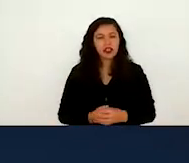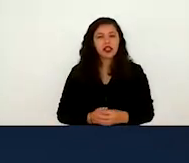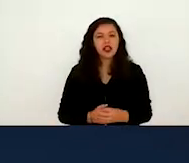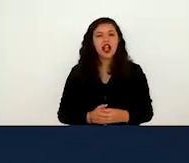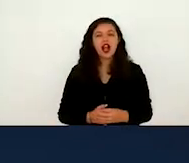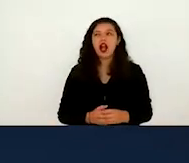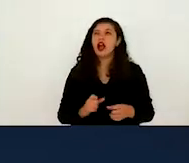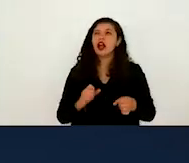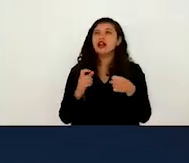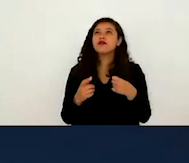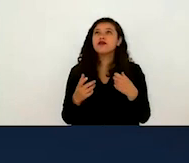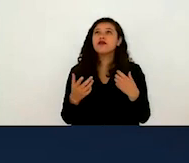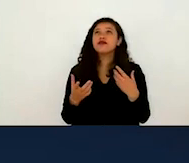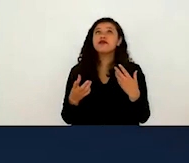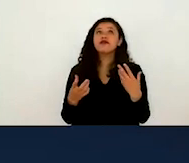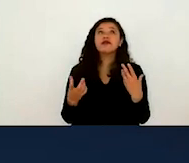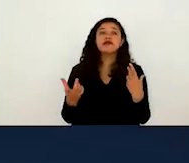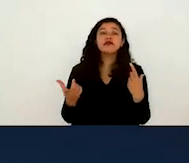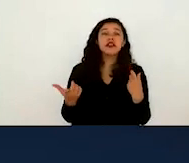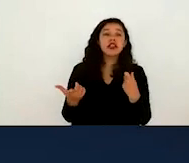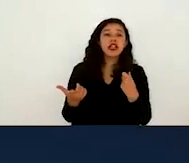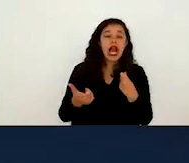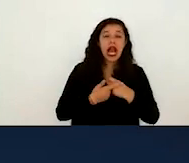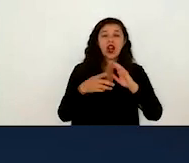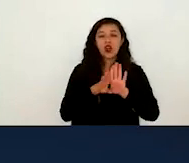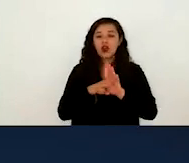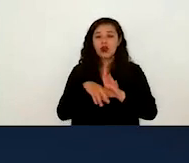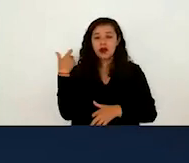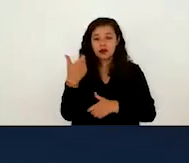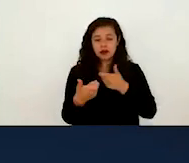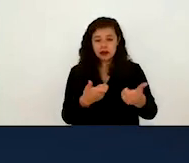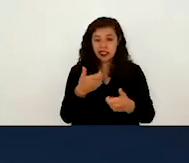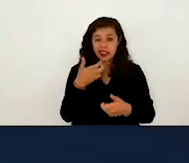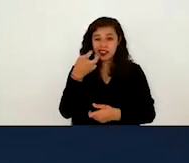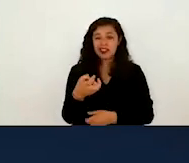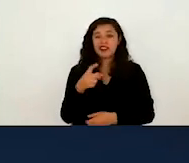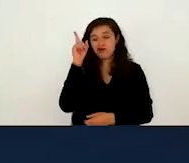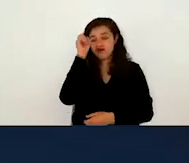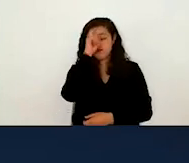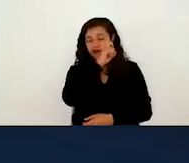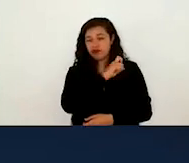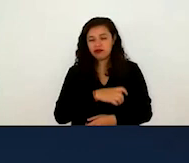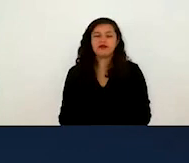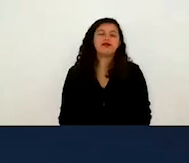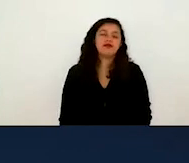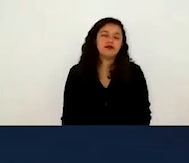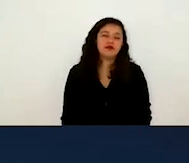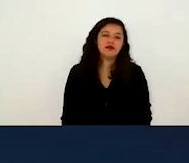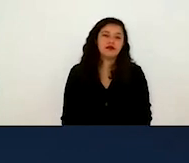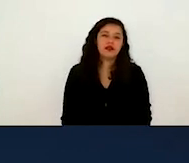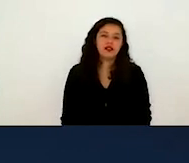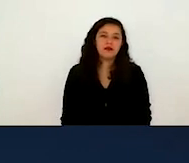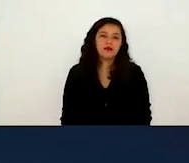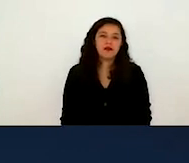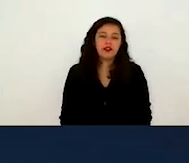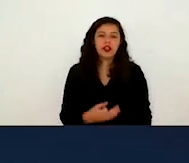algo como un incentivo que se llama salario va a ser muy complicado todos trabajamos por